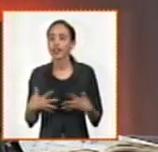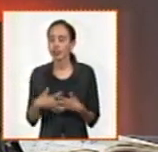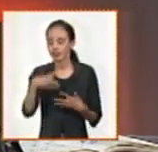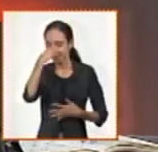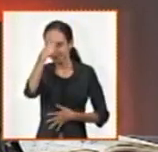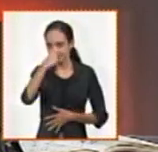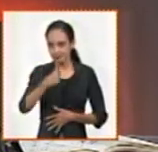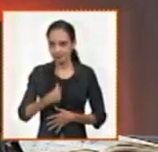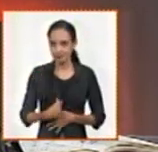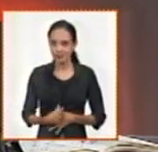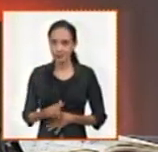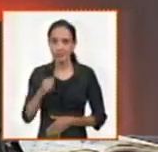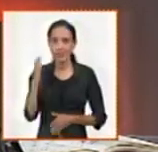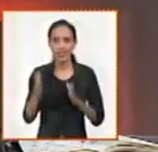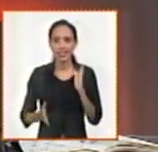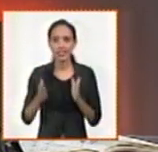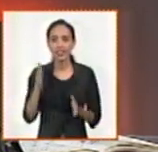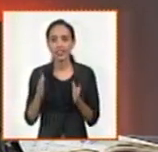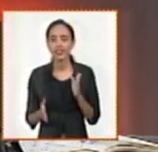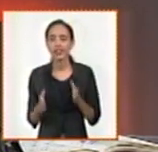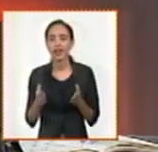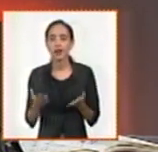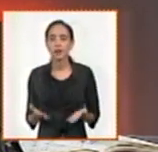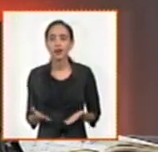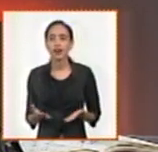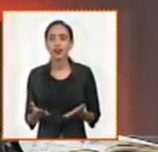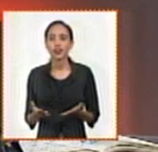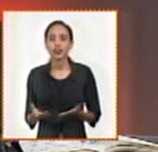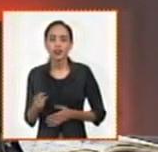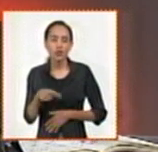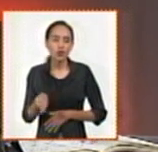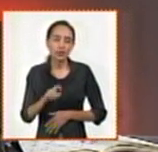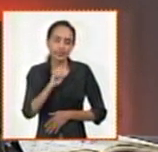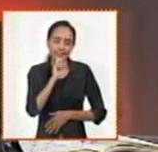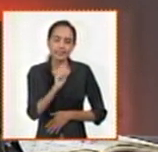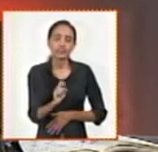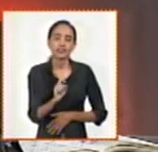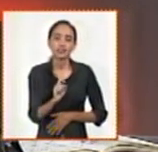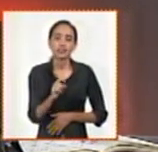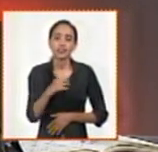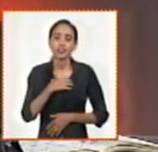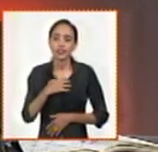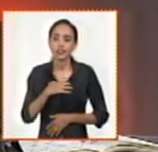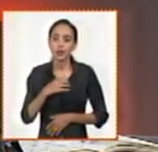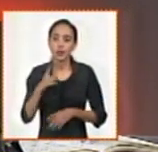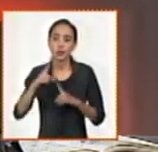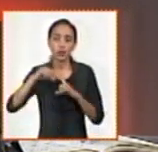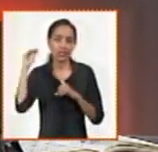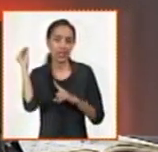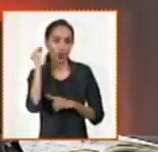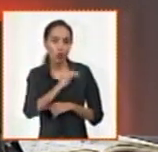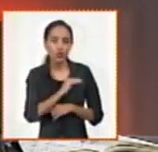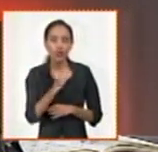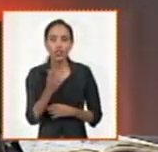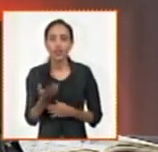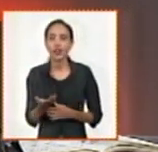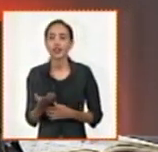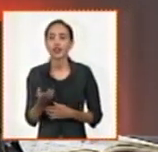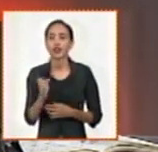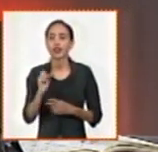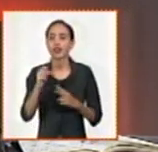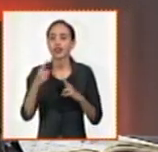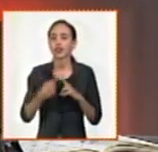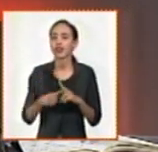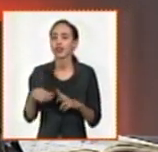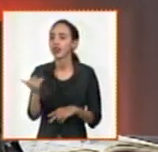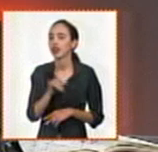una época tan enajenada en que vivimos de la tecnología y